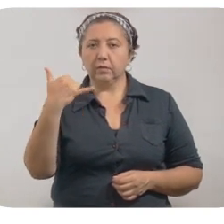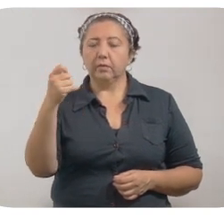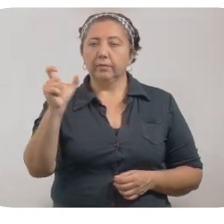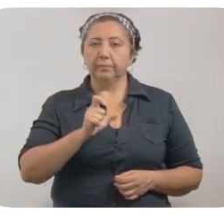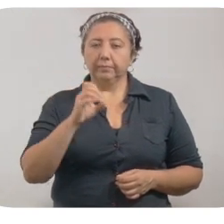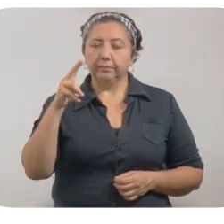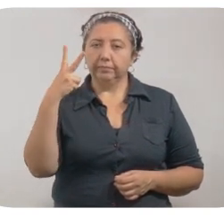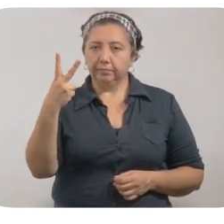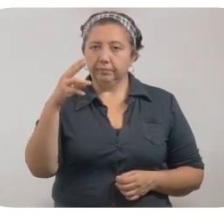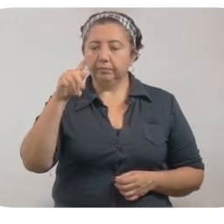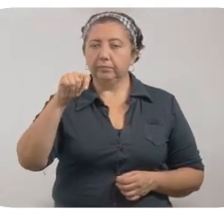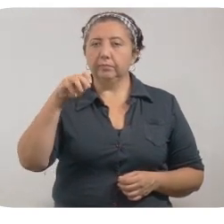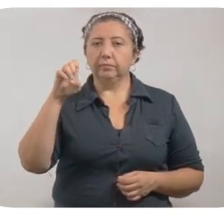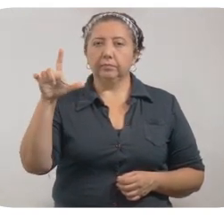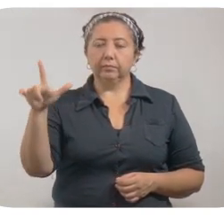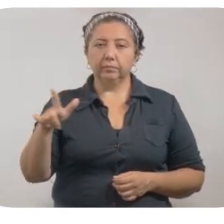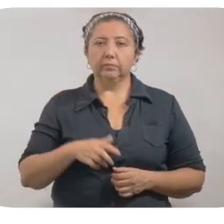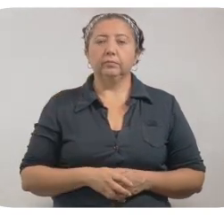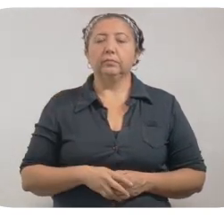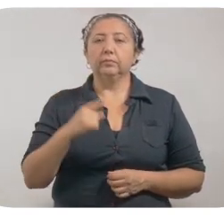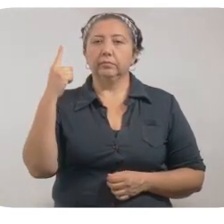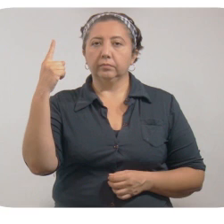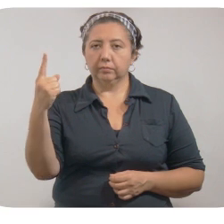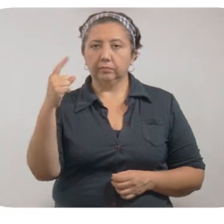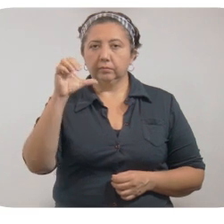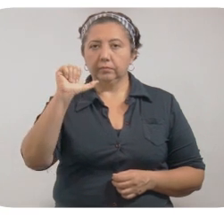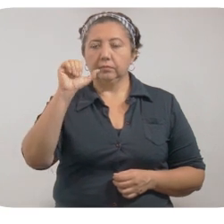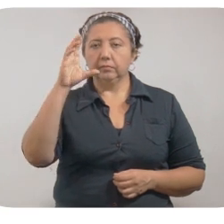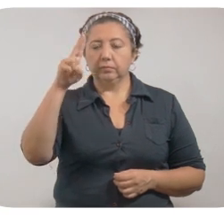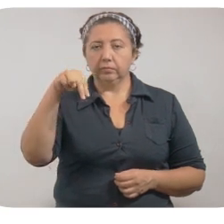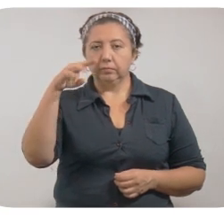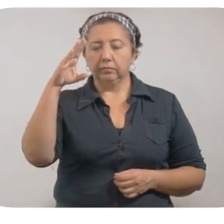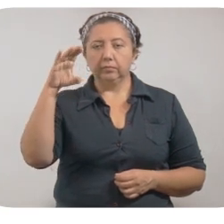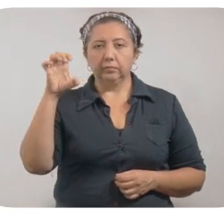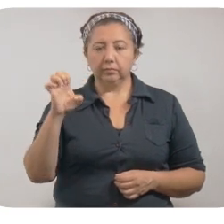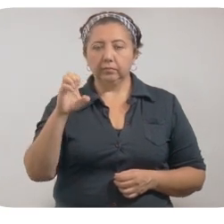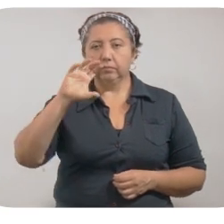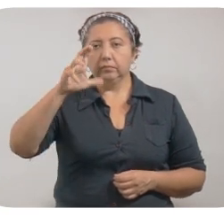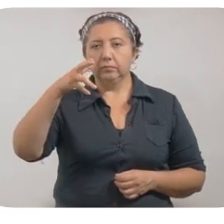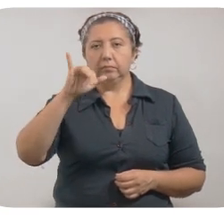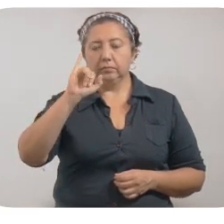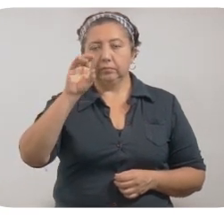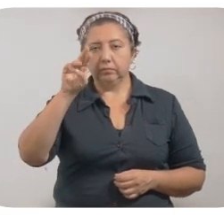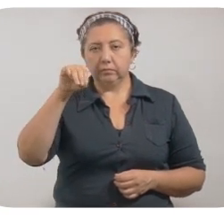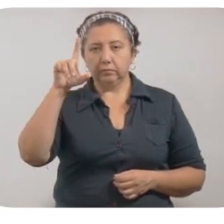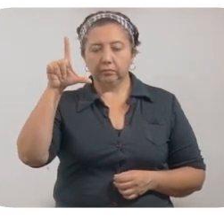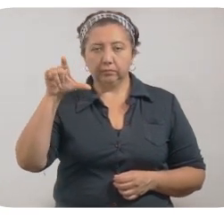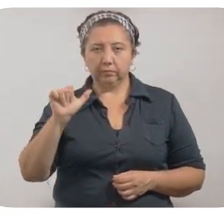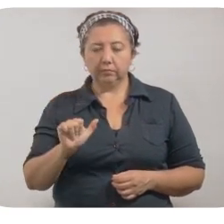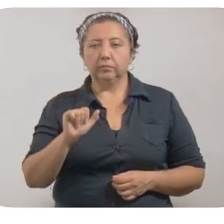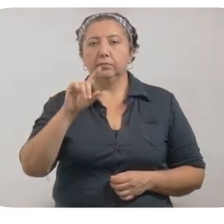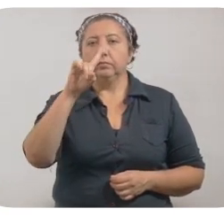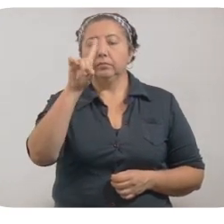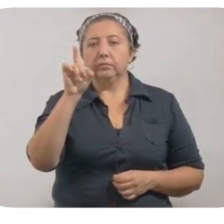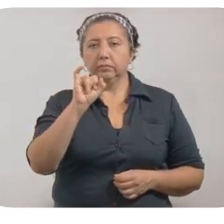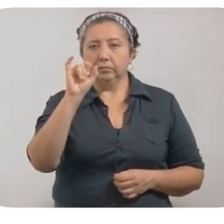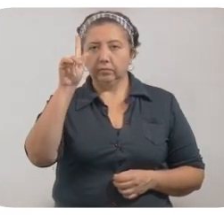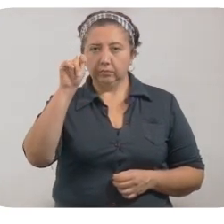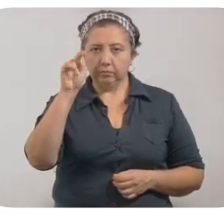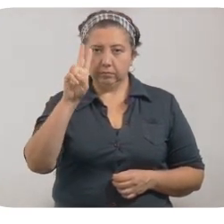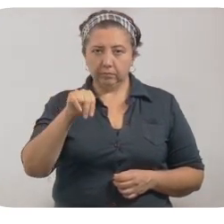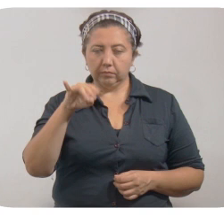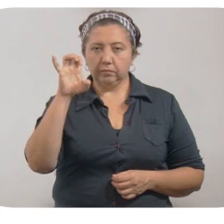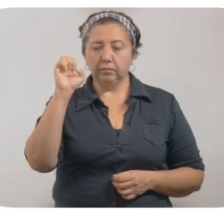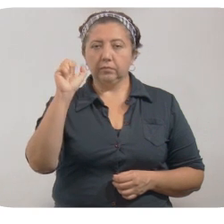2 en Motul y Tixcacalcupul, 1 en Acanqué, Calotmul, Chichimilá, Cuncunul, Cinsantún,